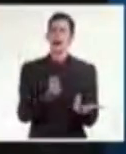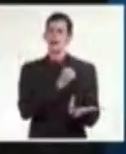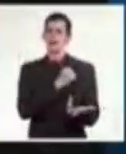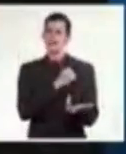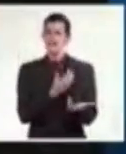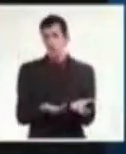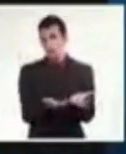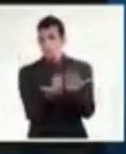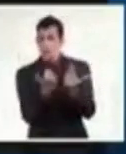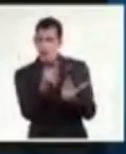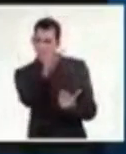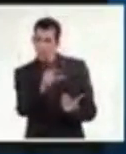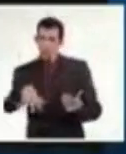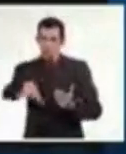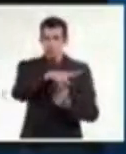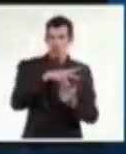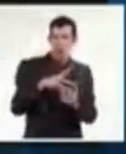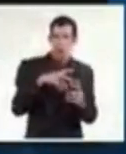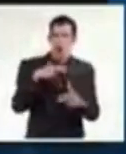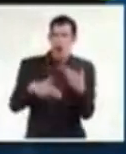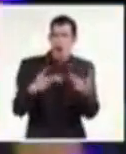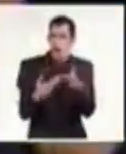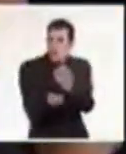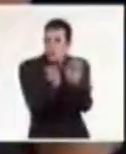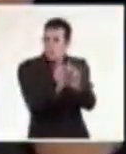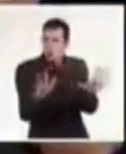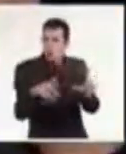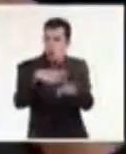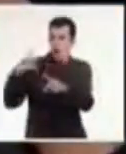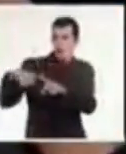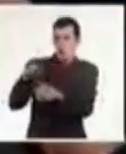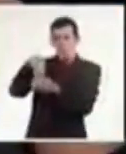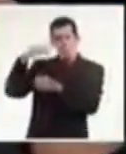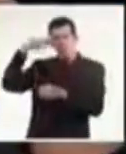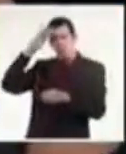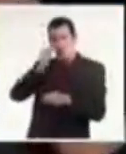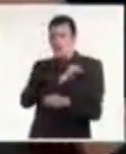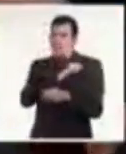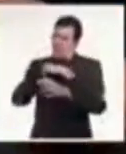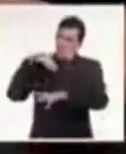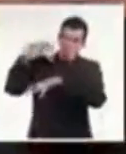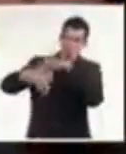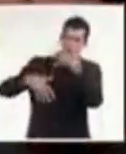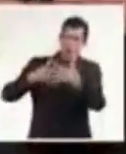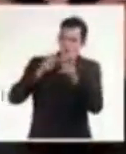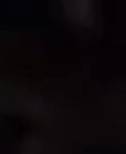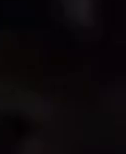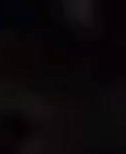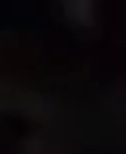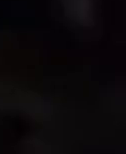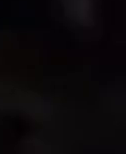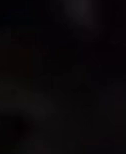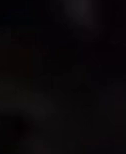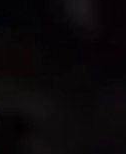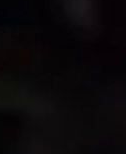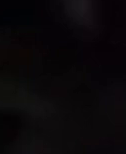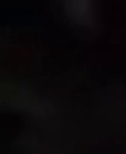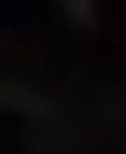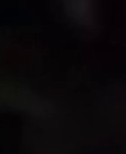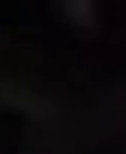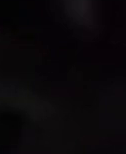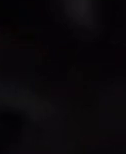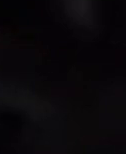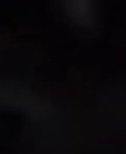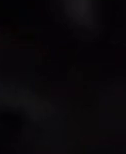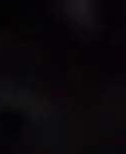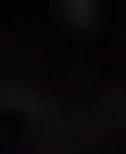violencia, odio y terrorismo contra Cuba. Según el propio Jorge Ramón, en sus videos, su deseo es llamar la